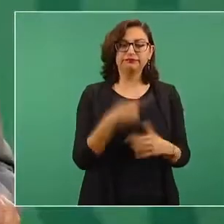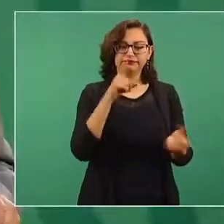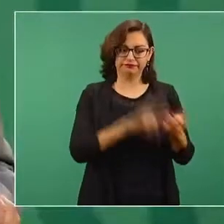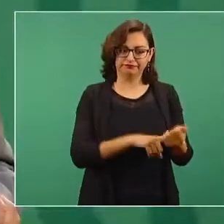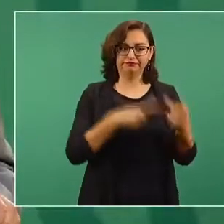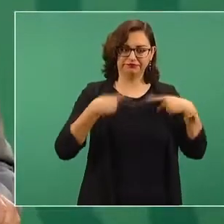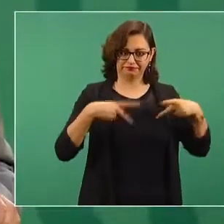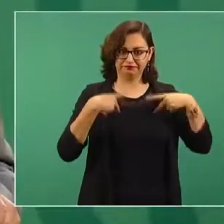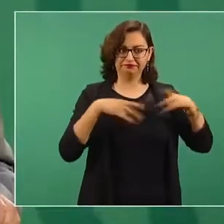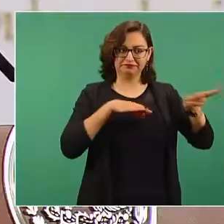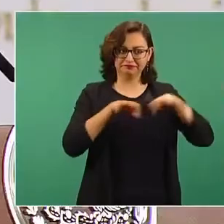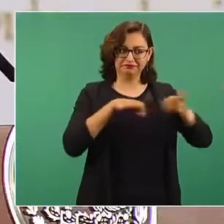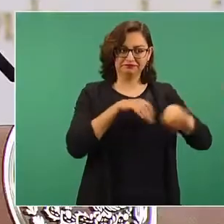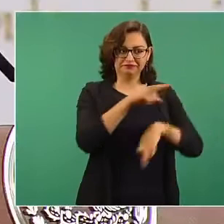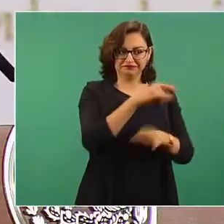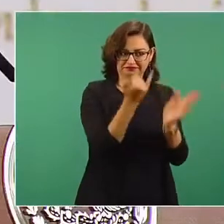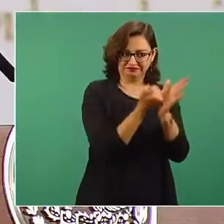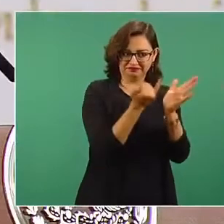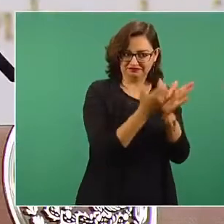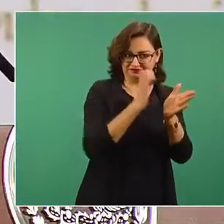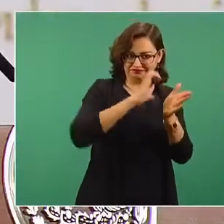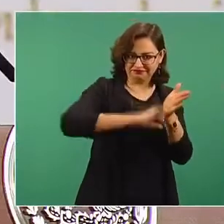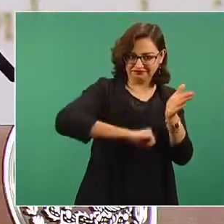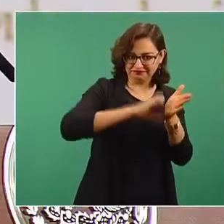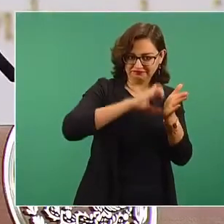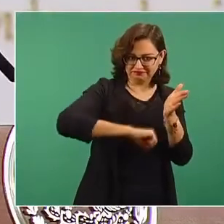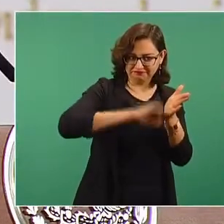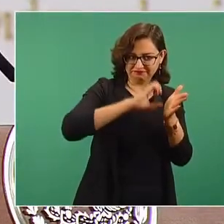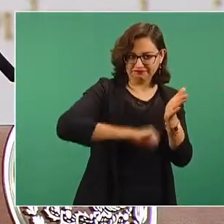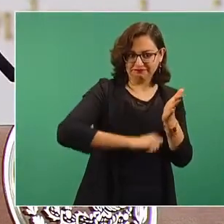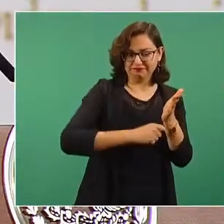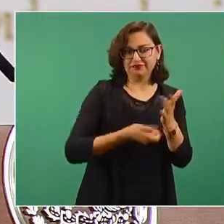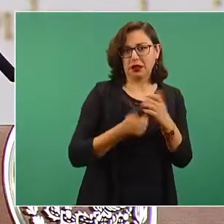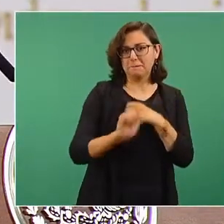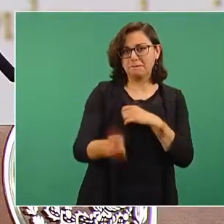trabajadores. Esos son los que más aportan